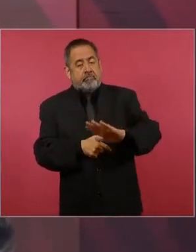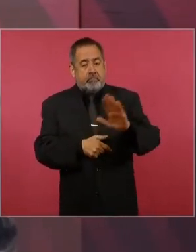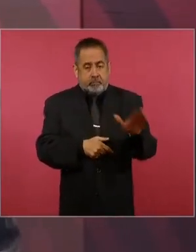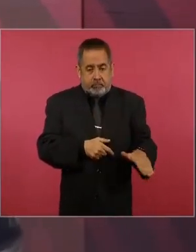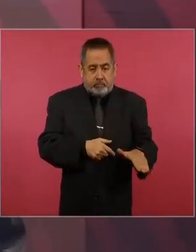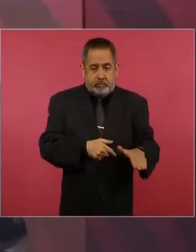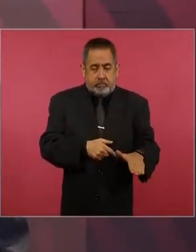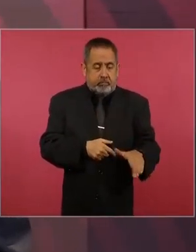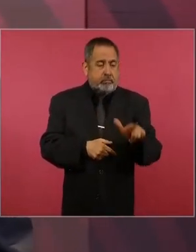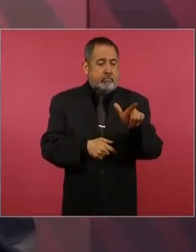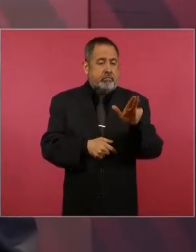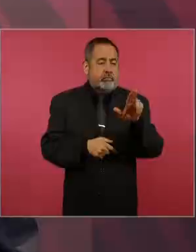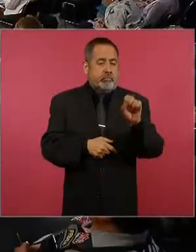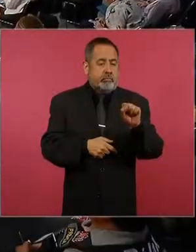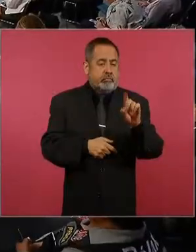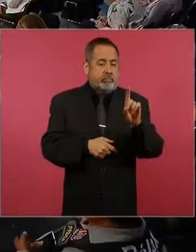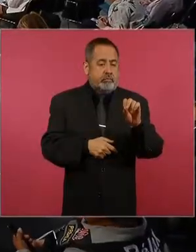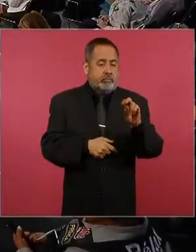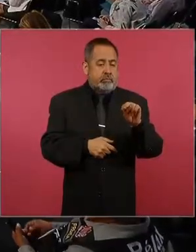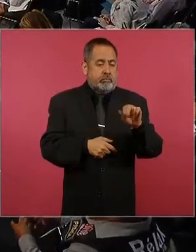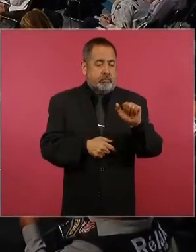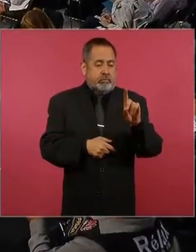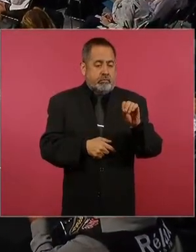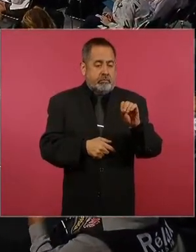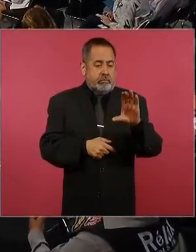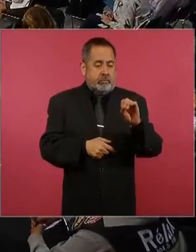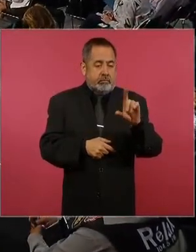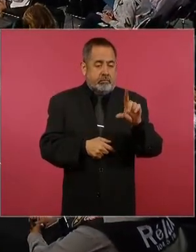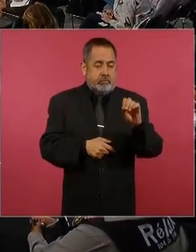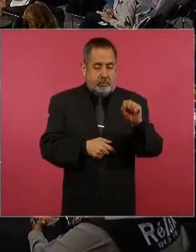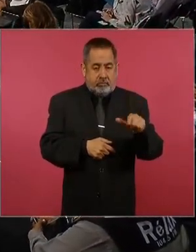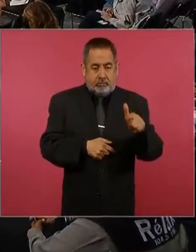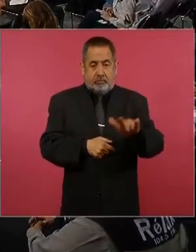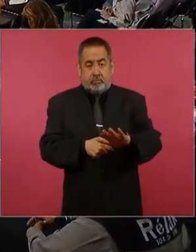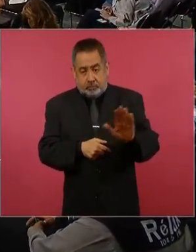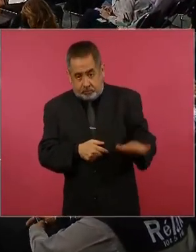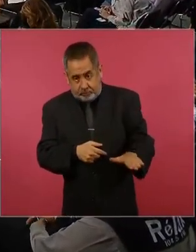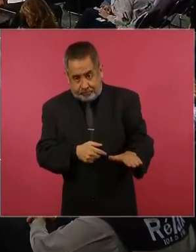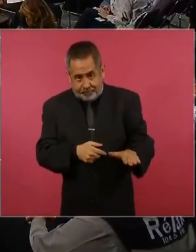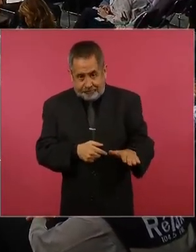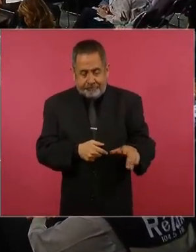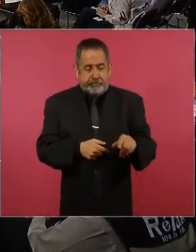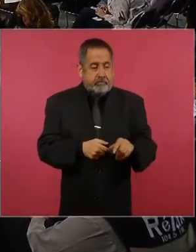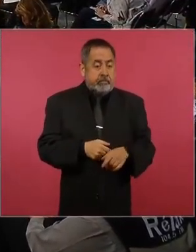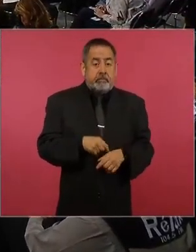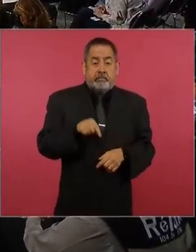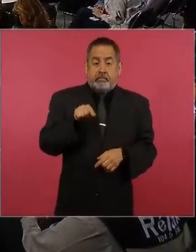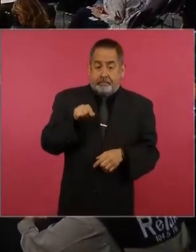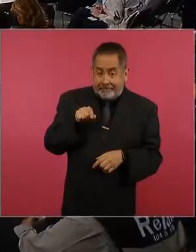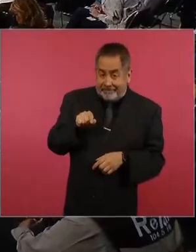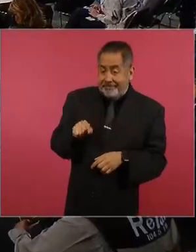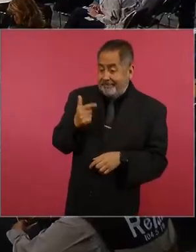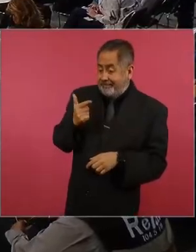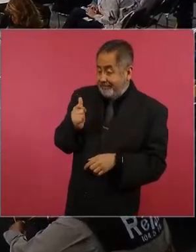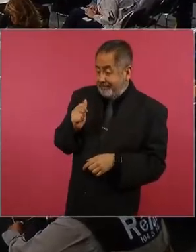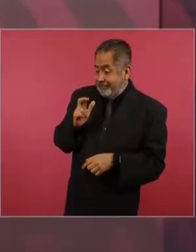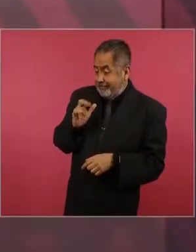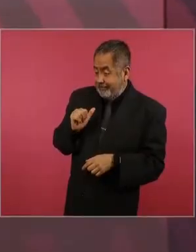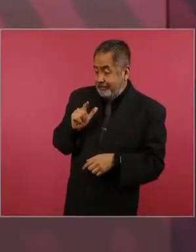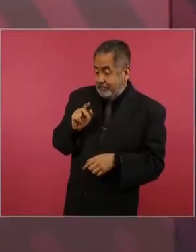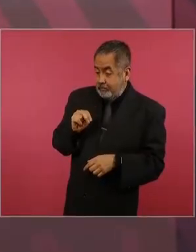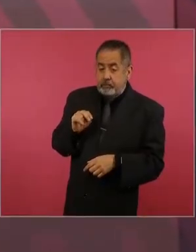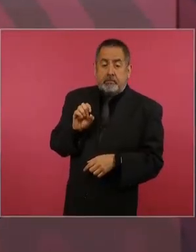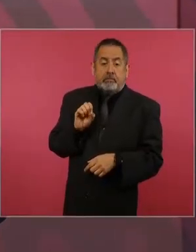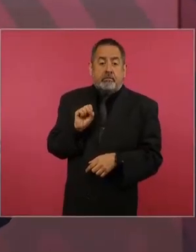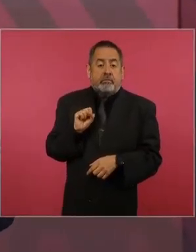a Luis Donaldo Colosio, él ya siendo como